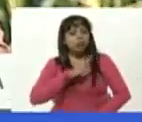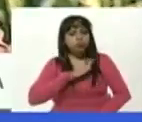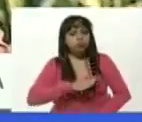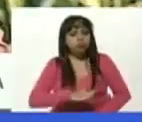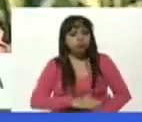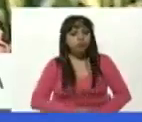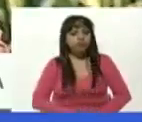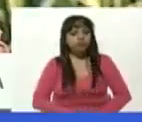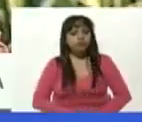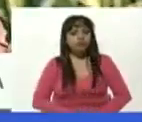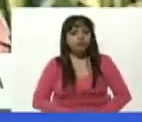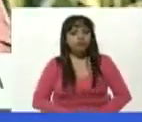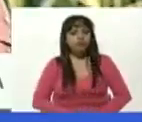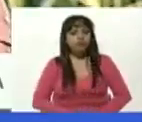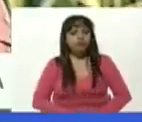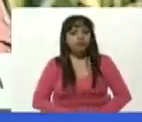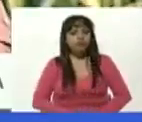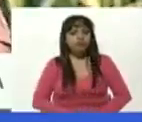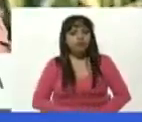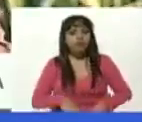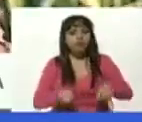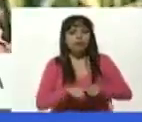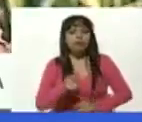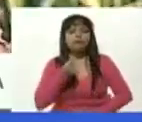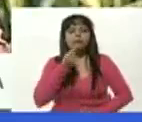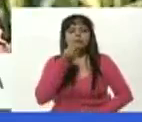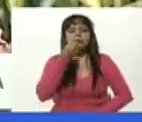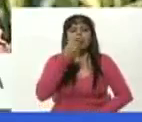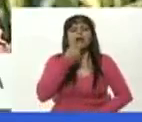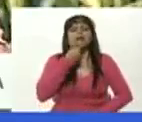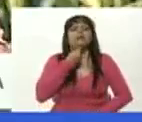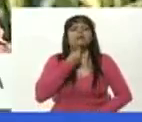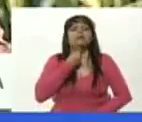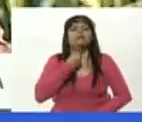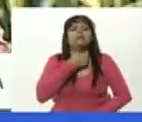con arena incluida, Castro Soteldo.